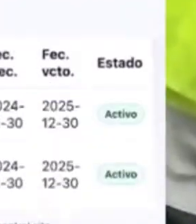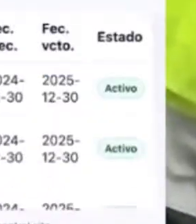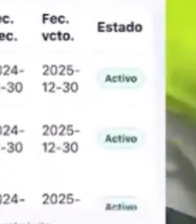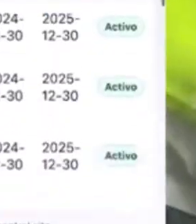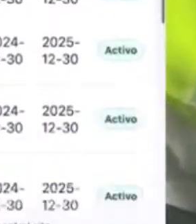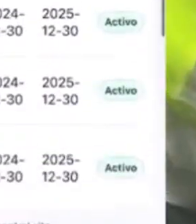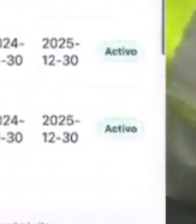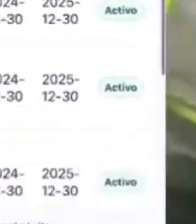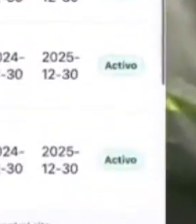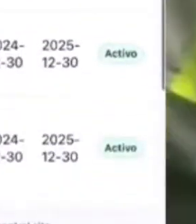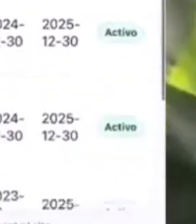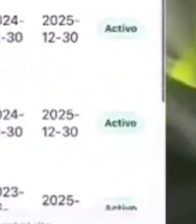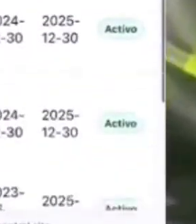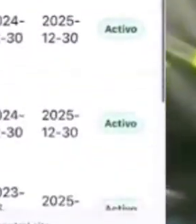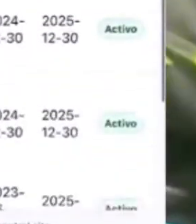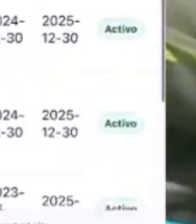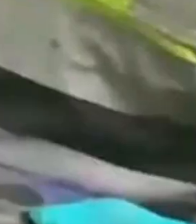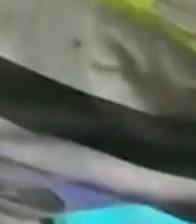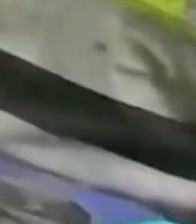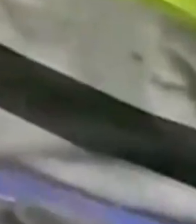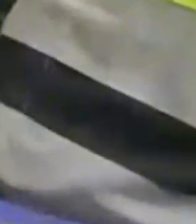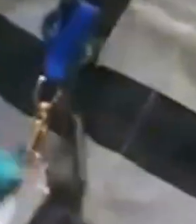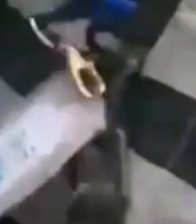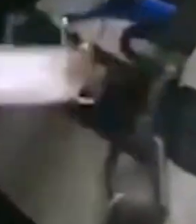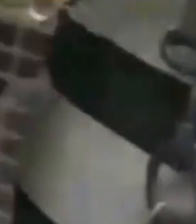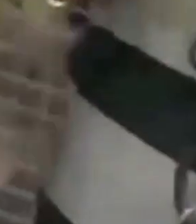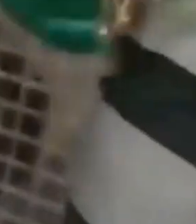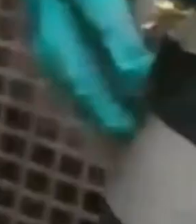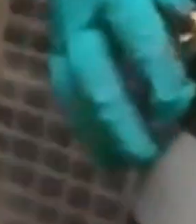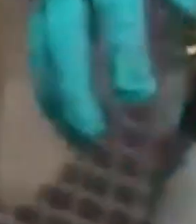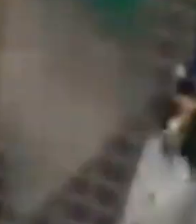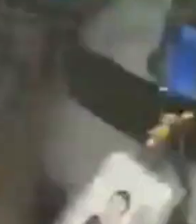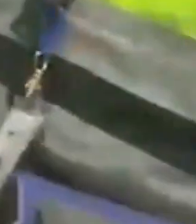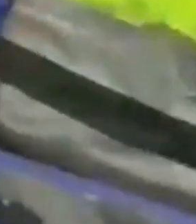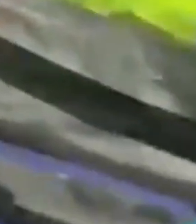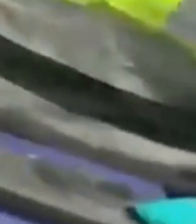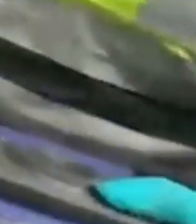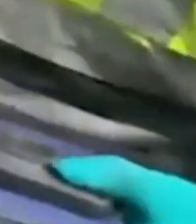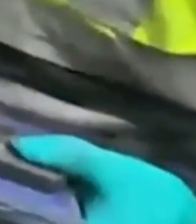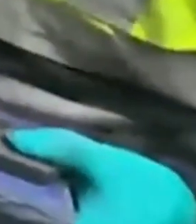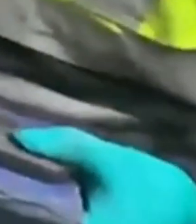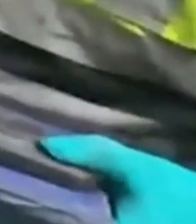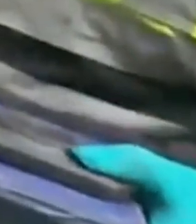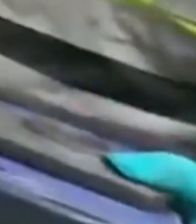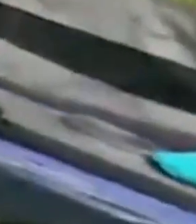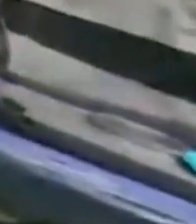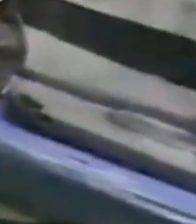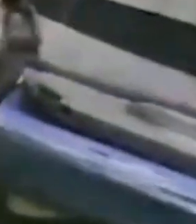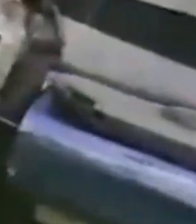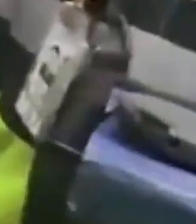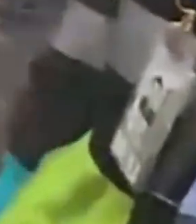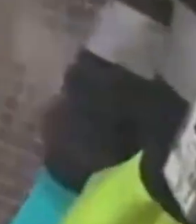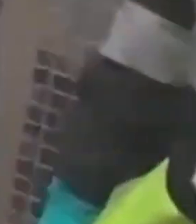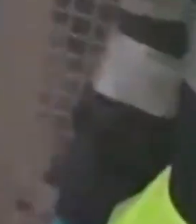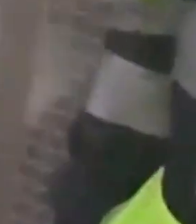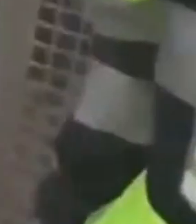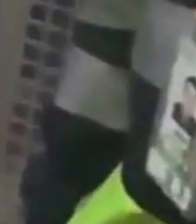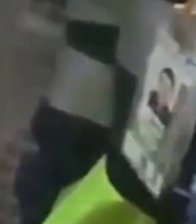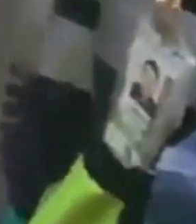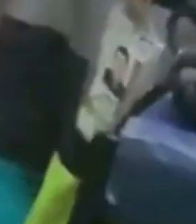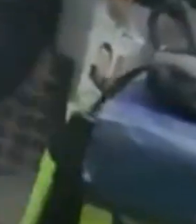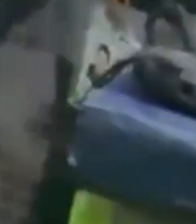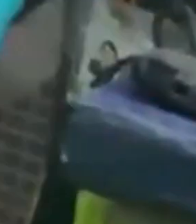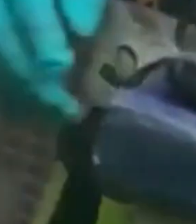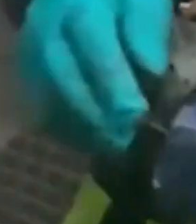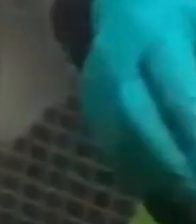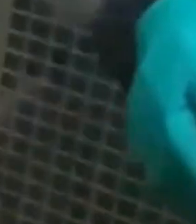Hoy, con un solo escaneo, validamos permisos y riesgos en tiempo real. Los permisos digitalizados y la